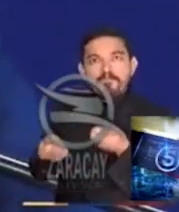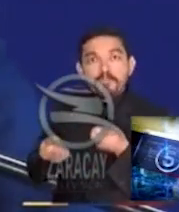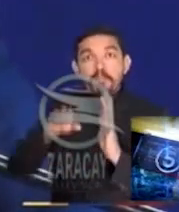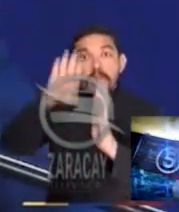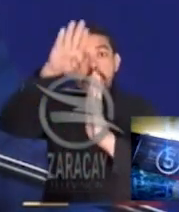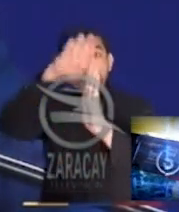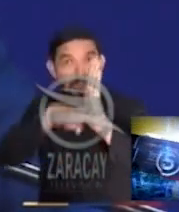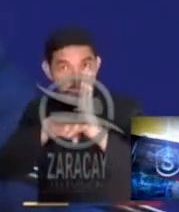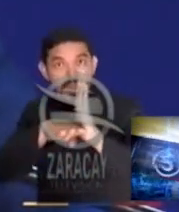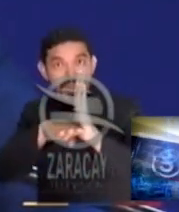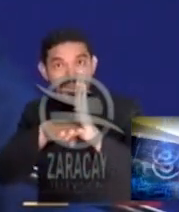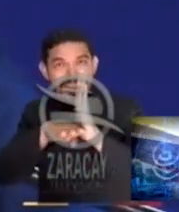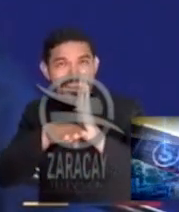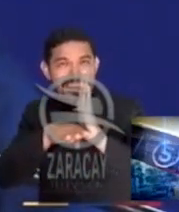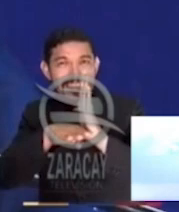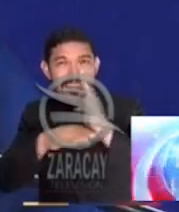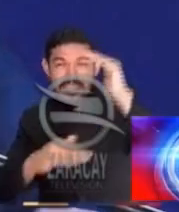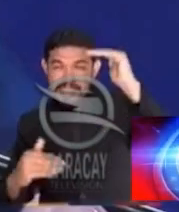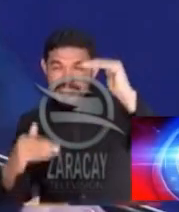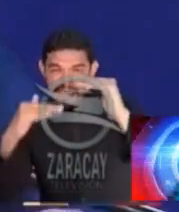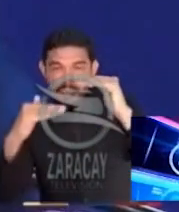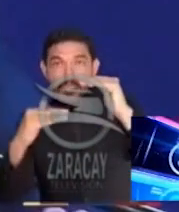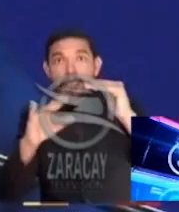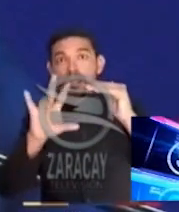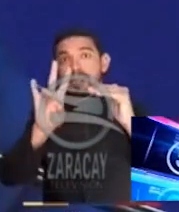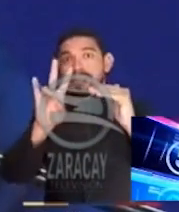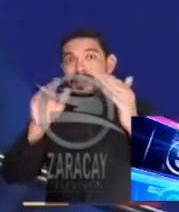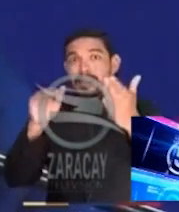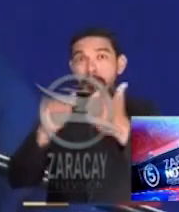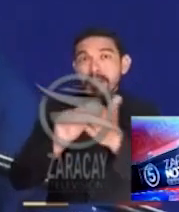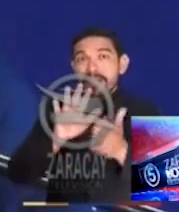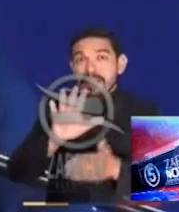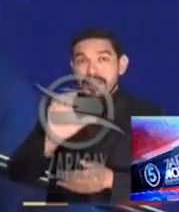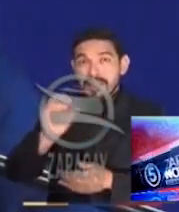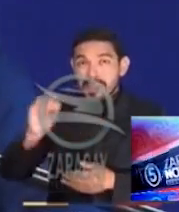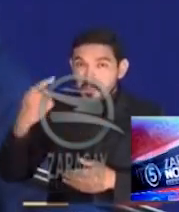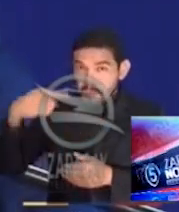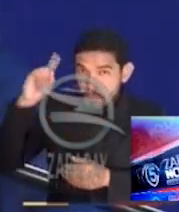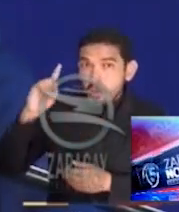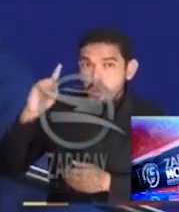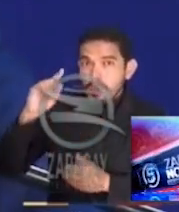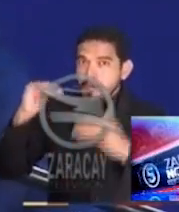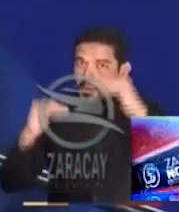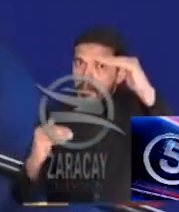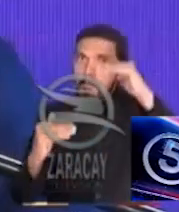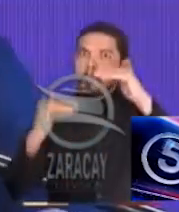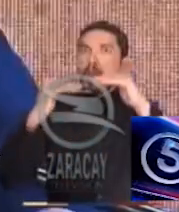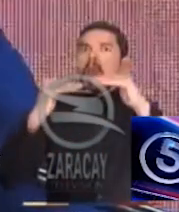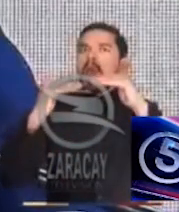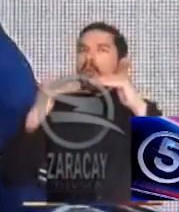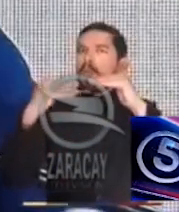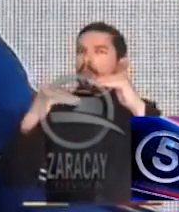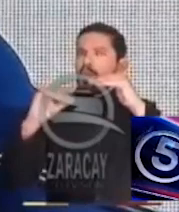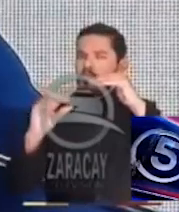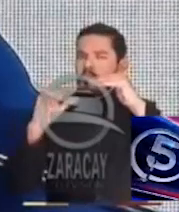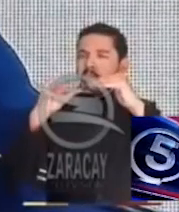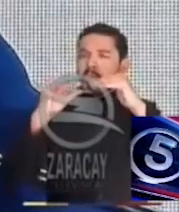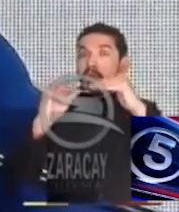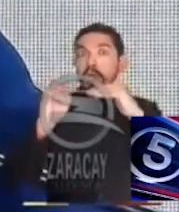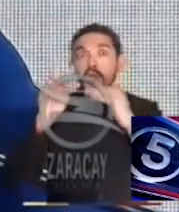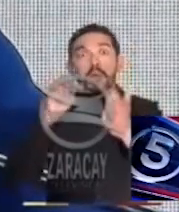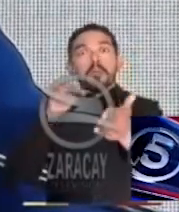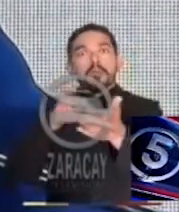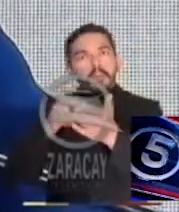Redujimos el déficit fiscal de 7.500 millones a bastante menos de